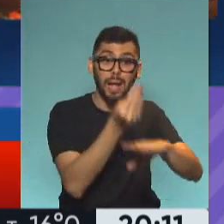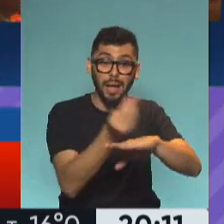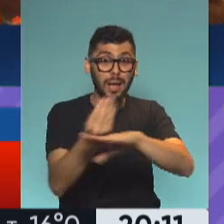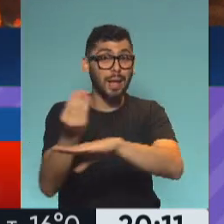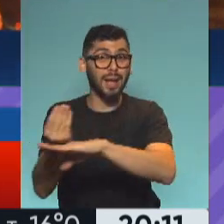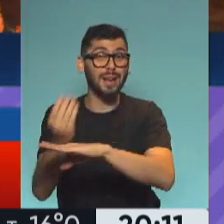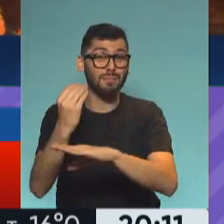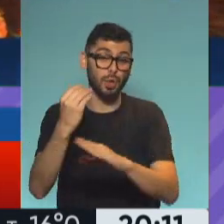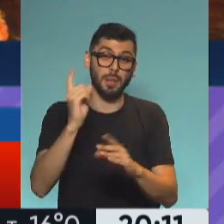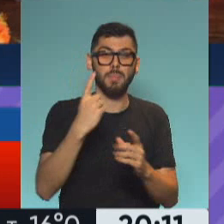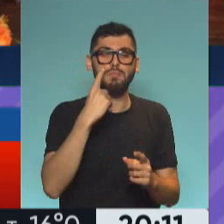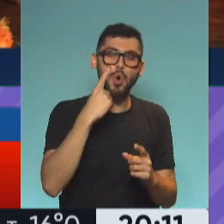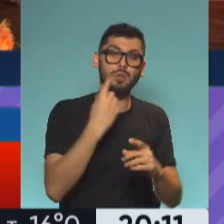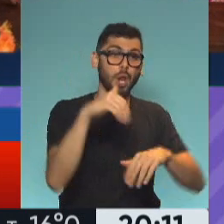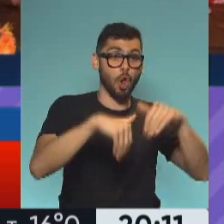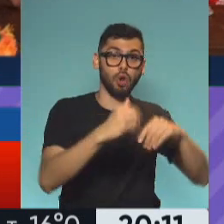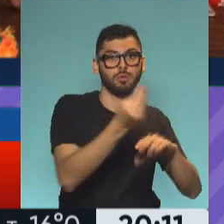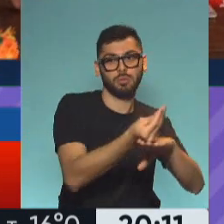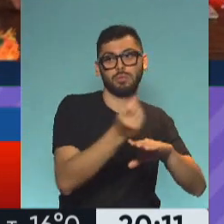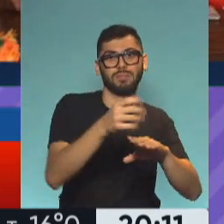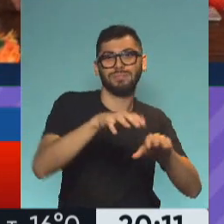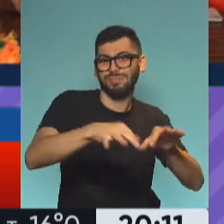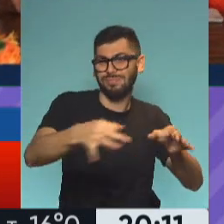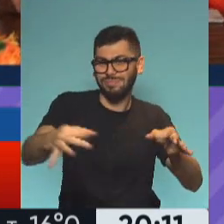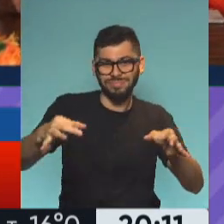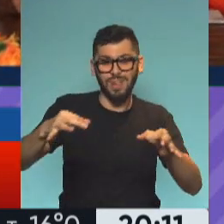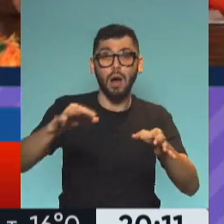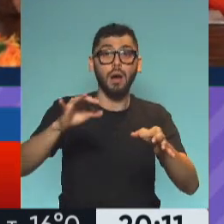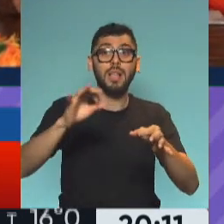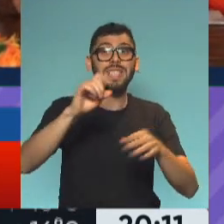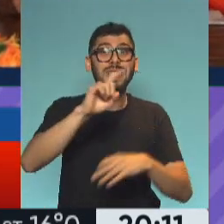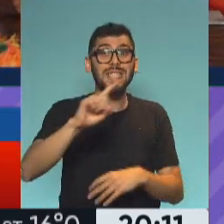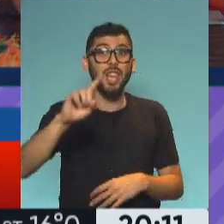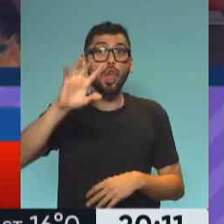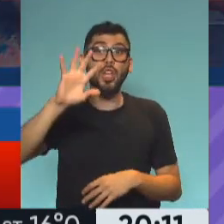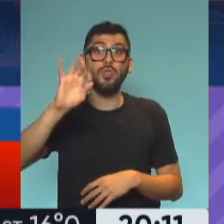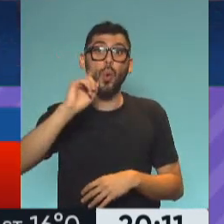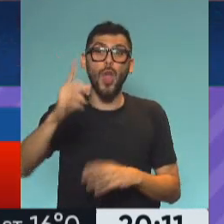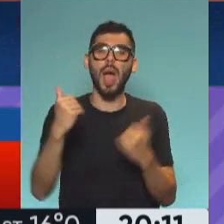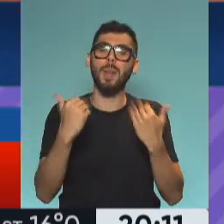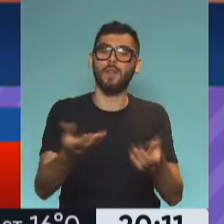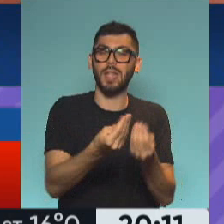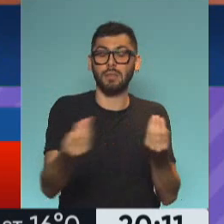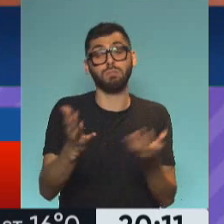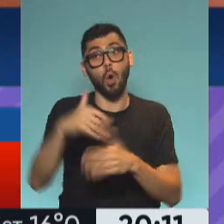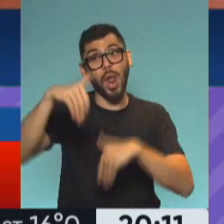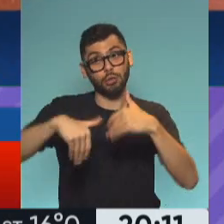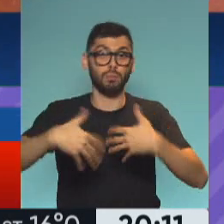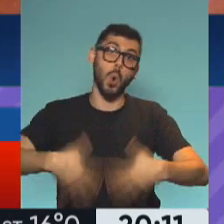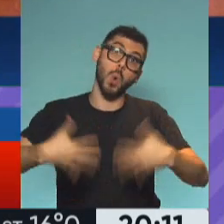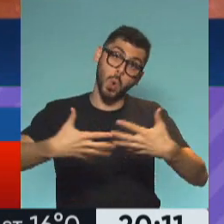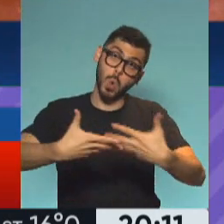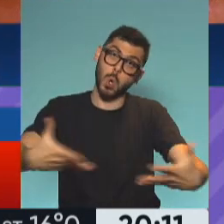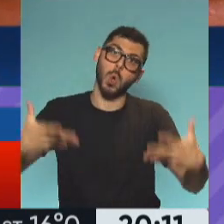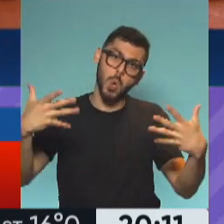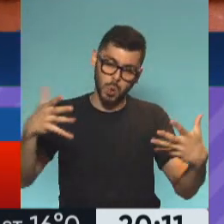cargos municipales los cargos locales y hay más de 150.000 candidatos es una elección impresionante digamos de